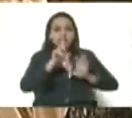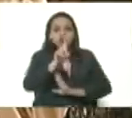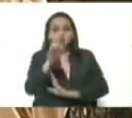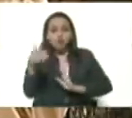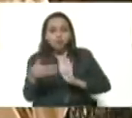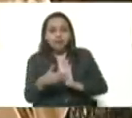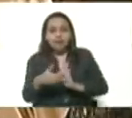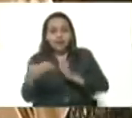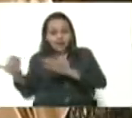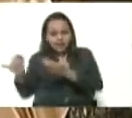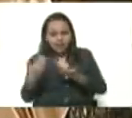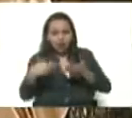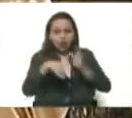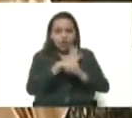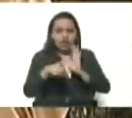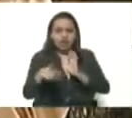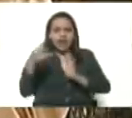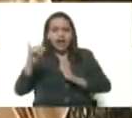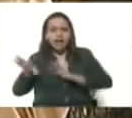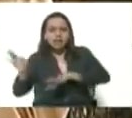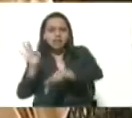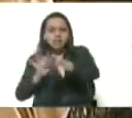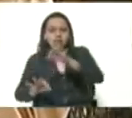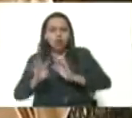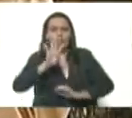ingresado por vías legales, se han detectado